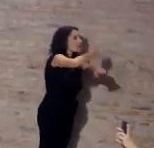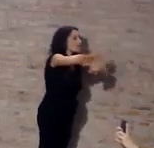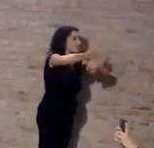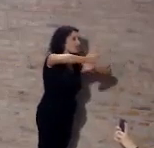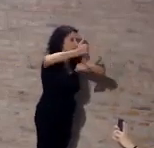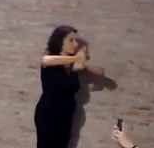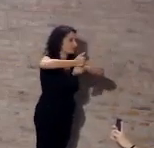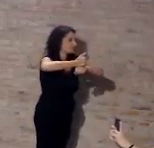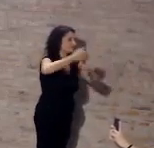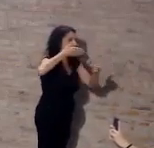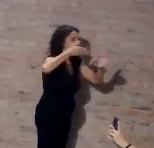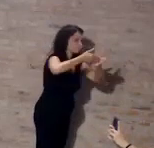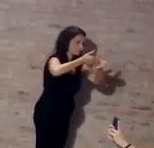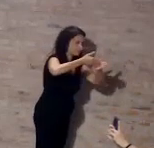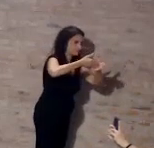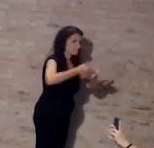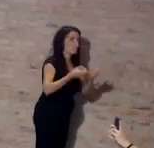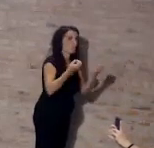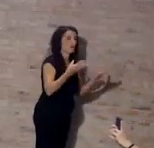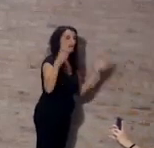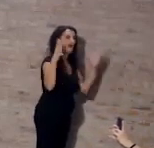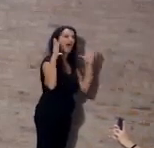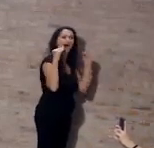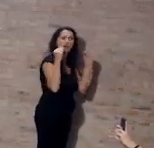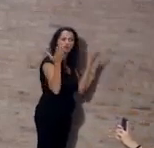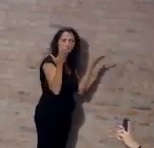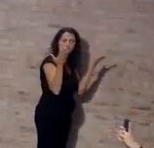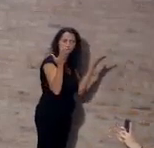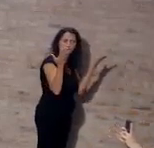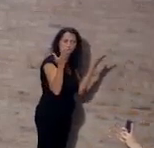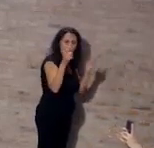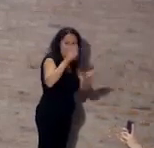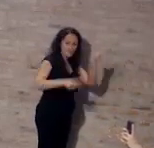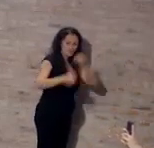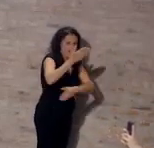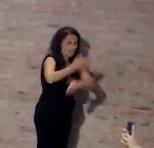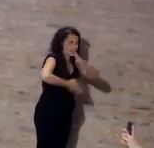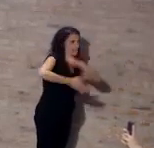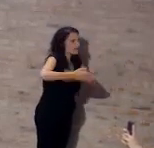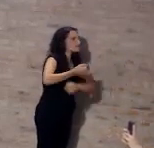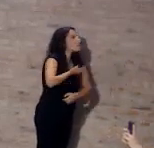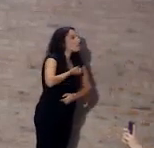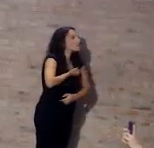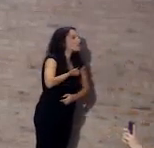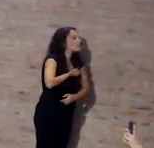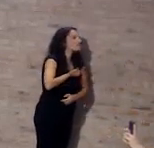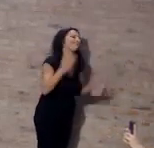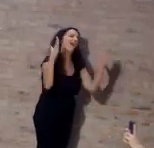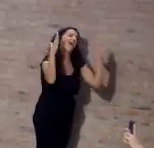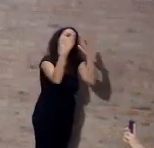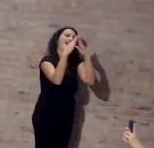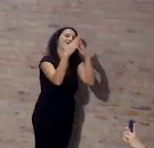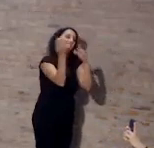acordar porque de noche las personas con discapacidad tiene que estar en sus casas durmiendo